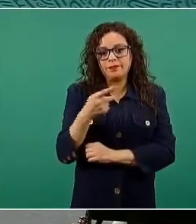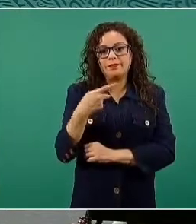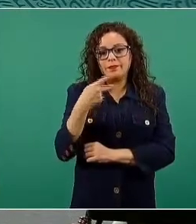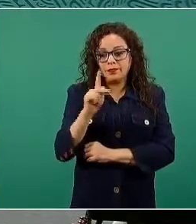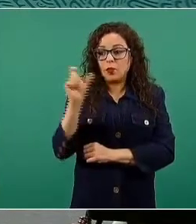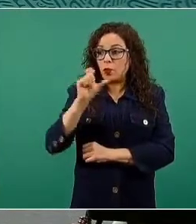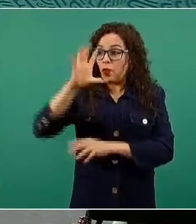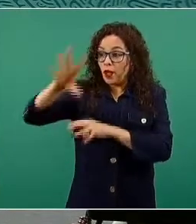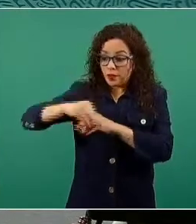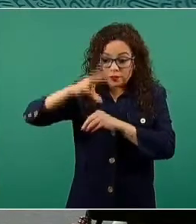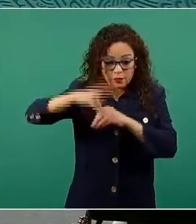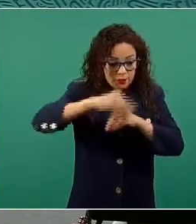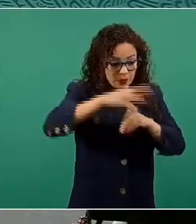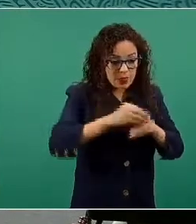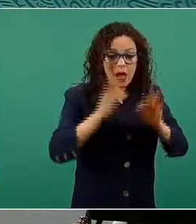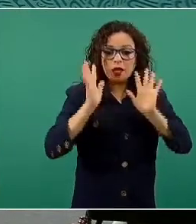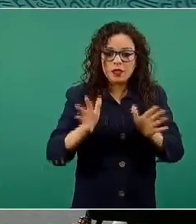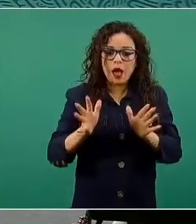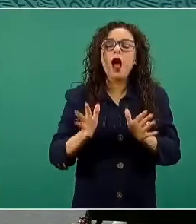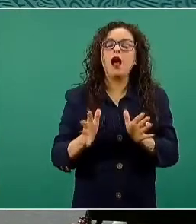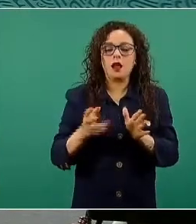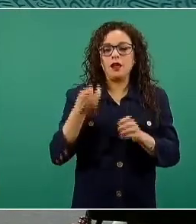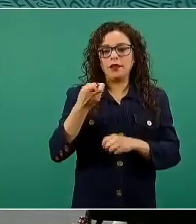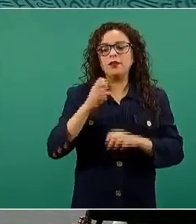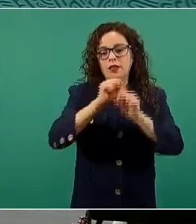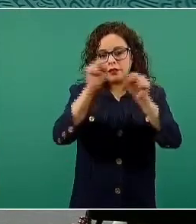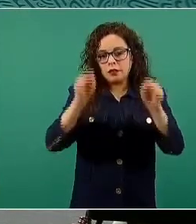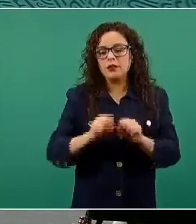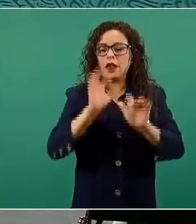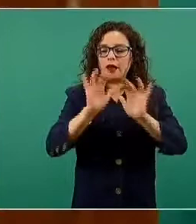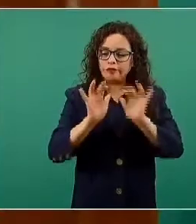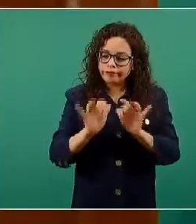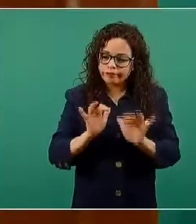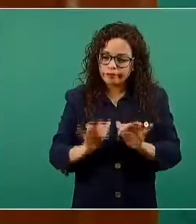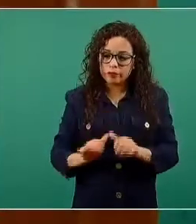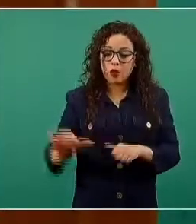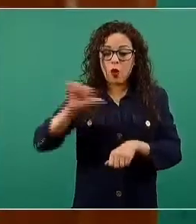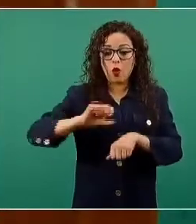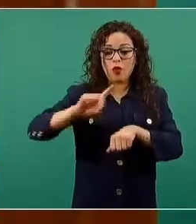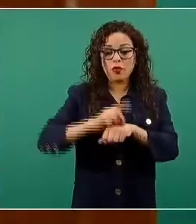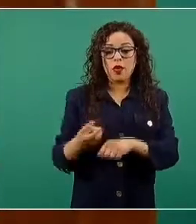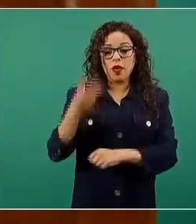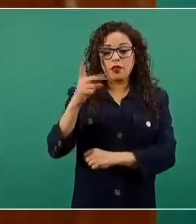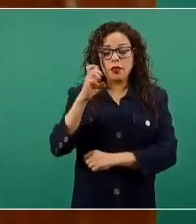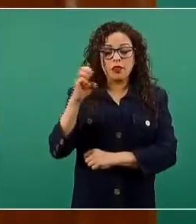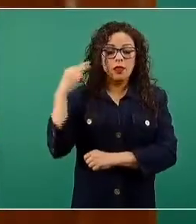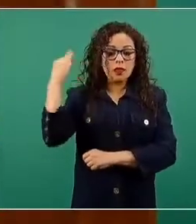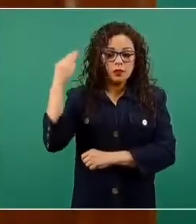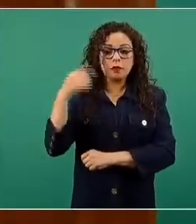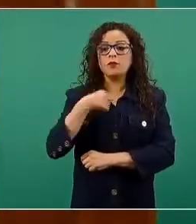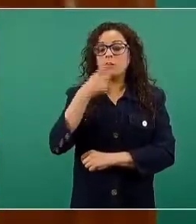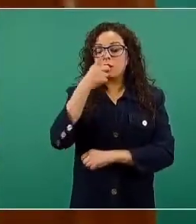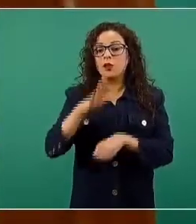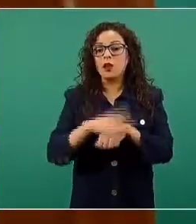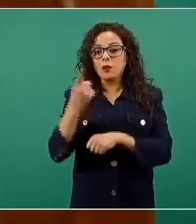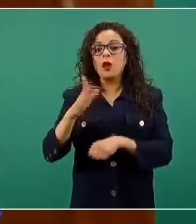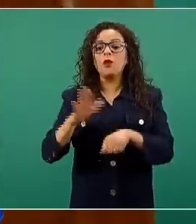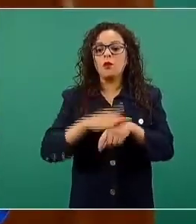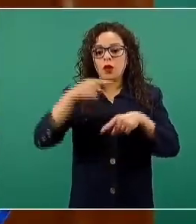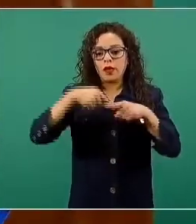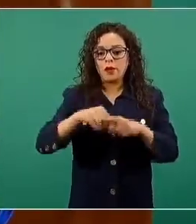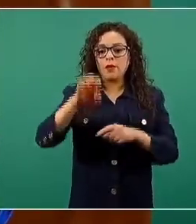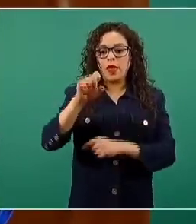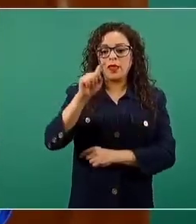queda recopilada. Lo menciono hoy, 3 de mayo, porque hoy empezamos la vacunación en la etapa 2, 50 años y